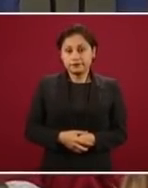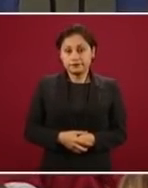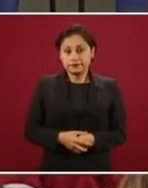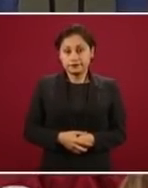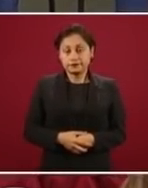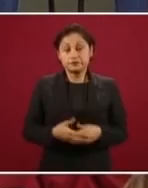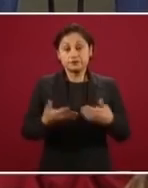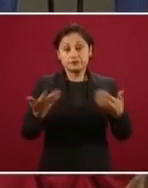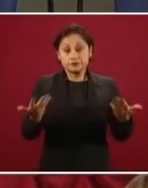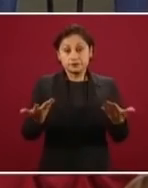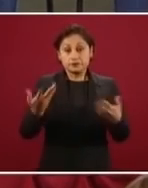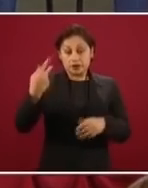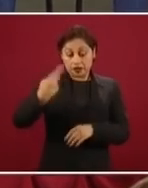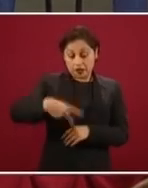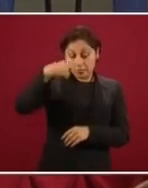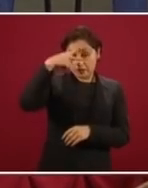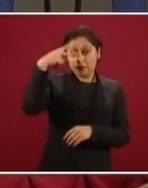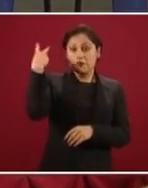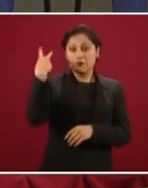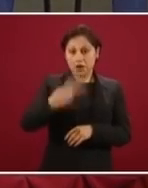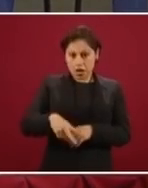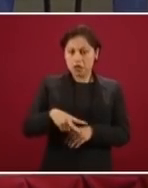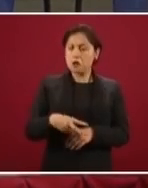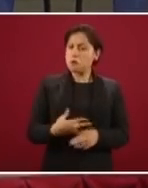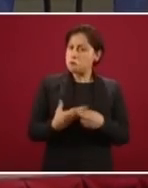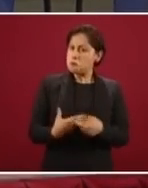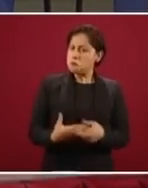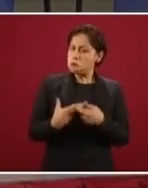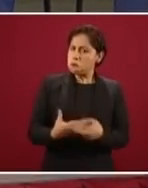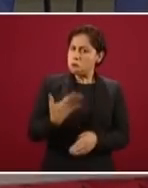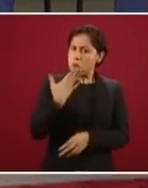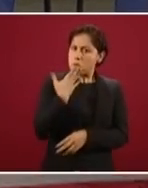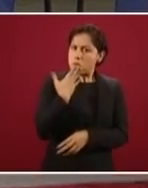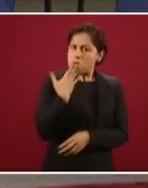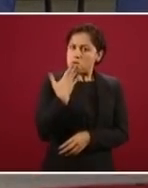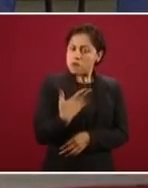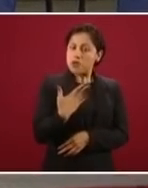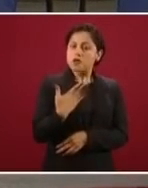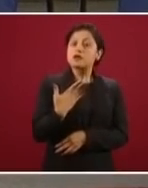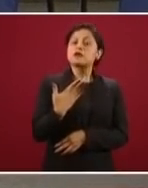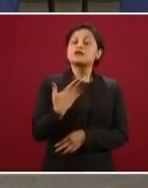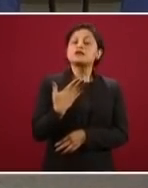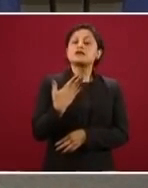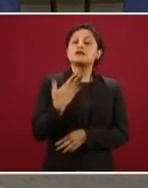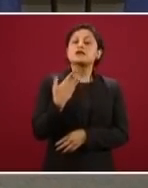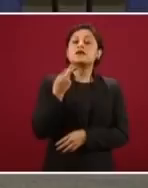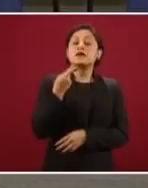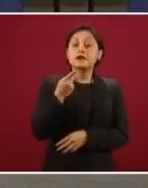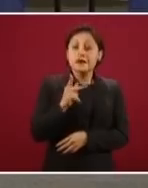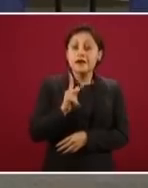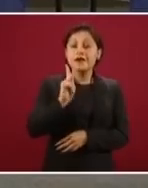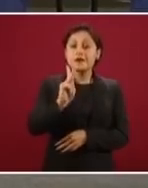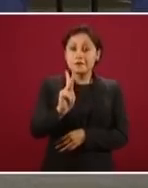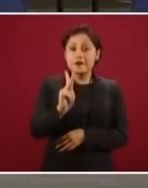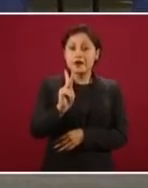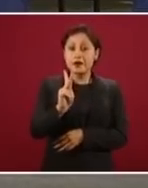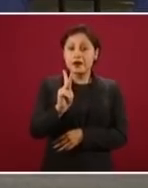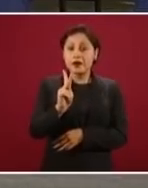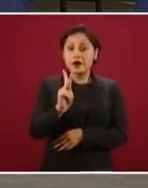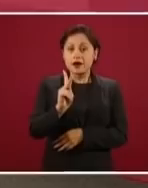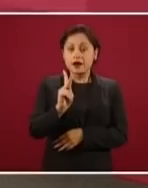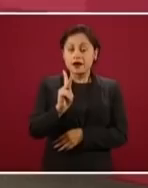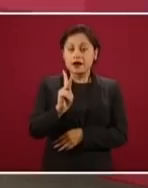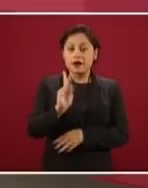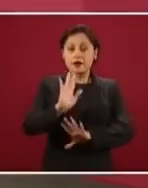nuestro país en general ayuda mucho el que se haya firmado